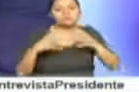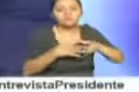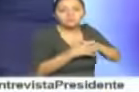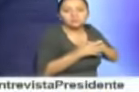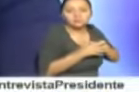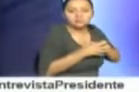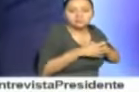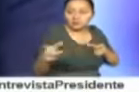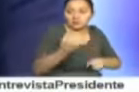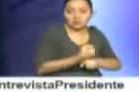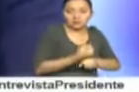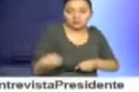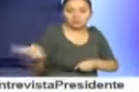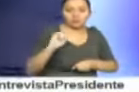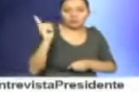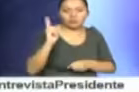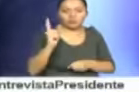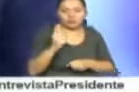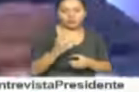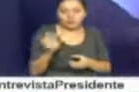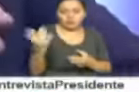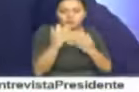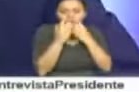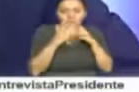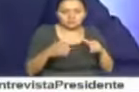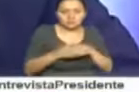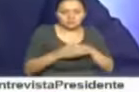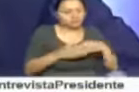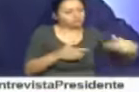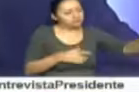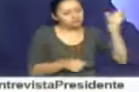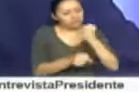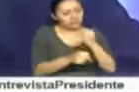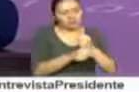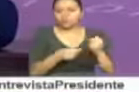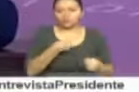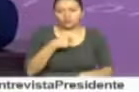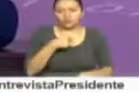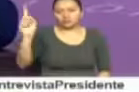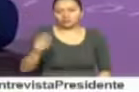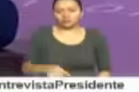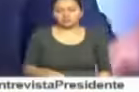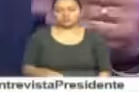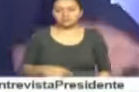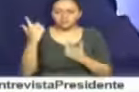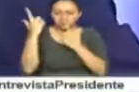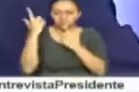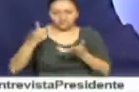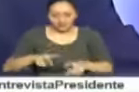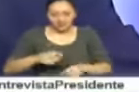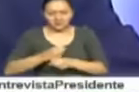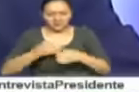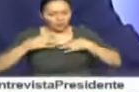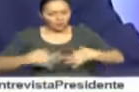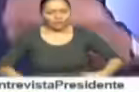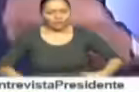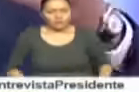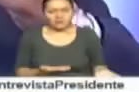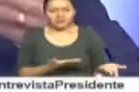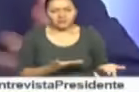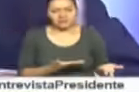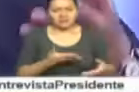son trabajadores. O sea, ellos no son trabajadores, trabajadores del resto, por el amor de Dios. Los soldados también son trabajadores de uniforme.